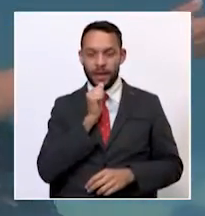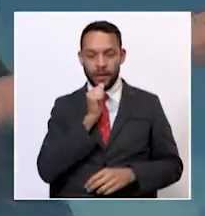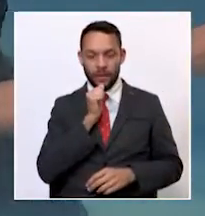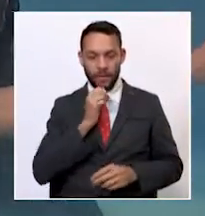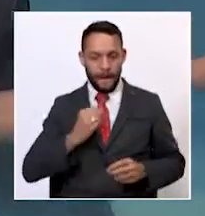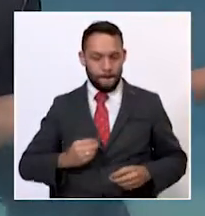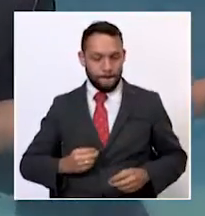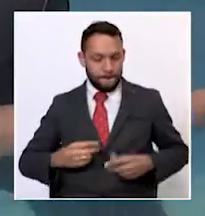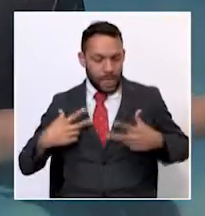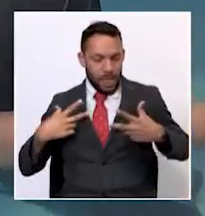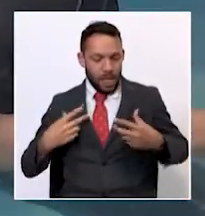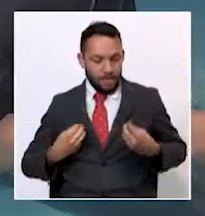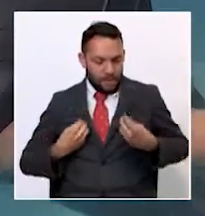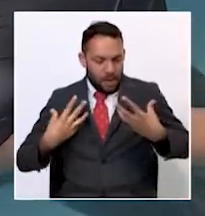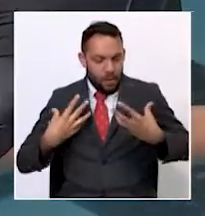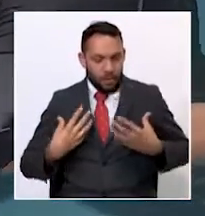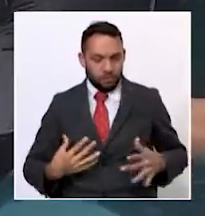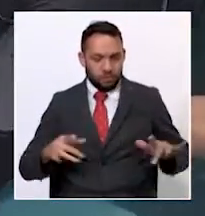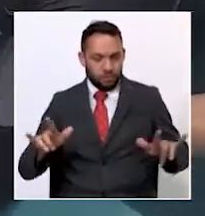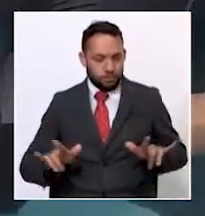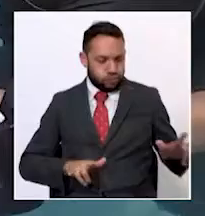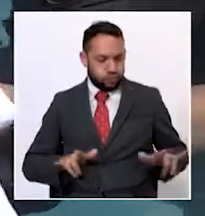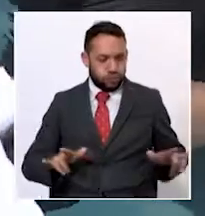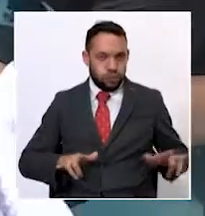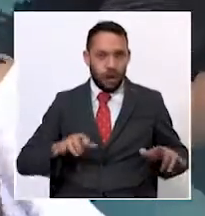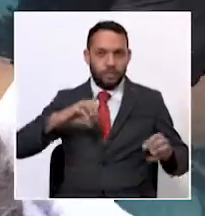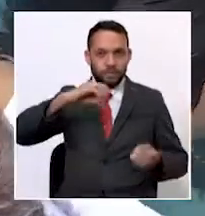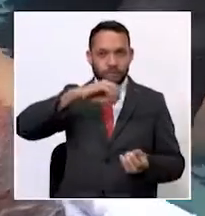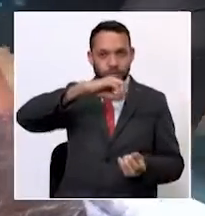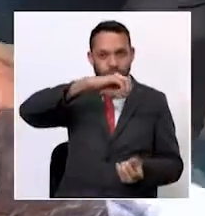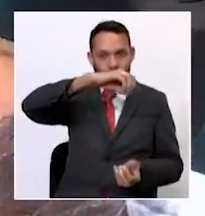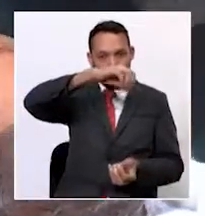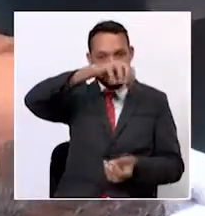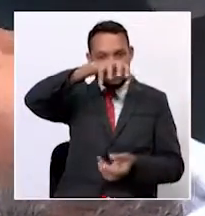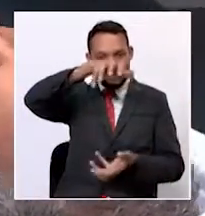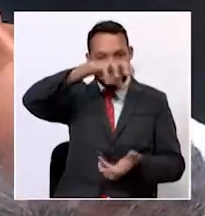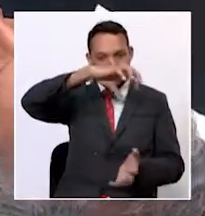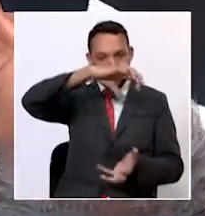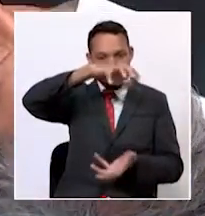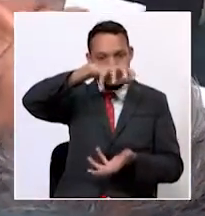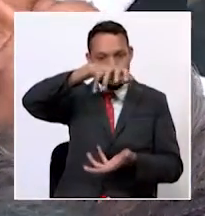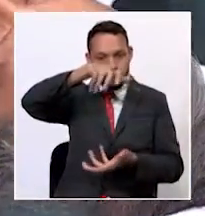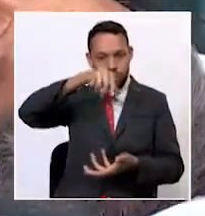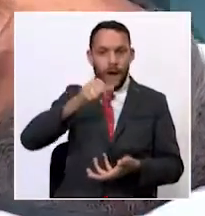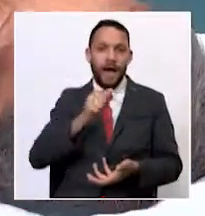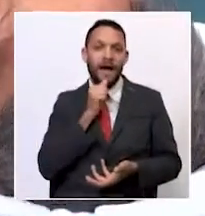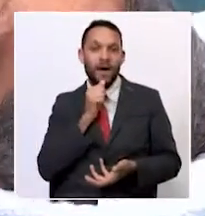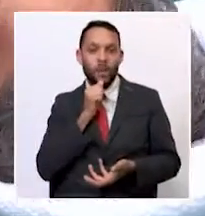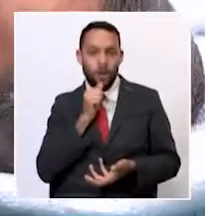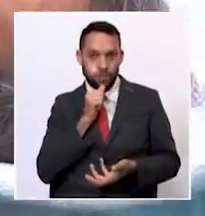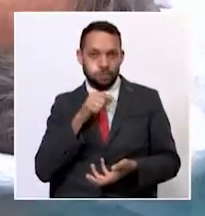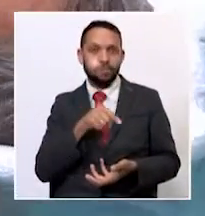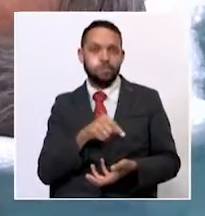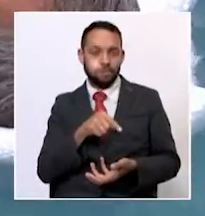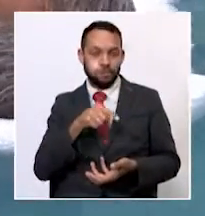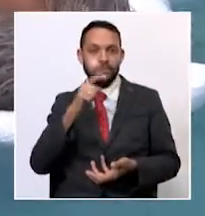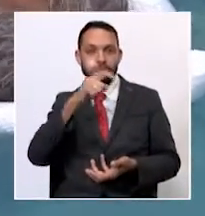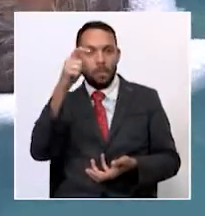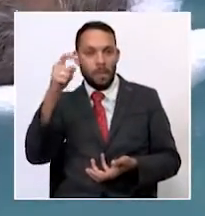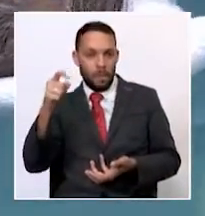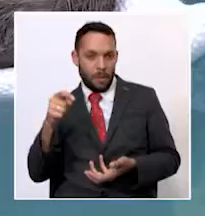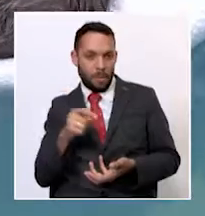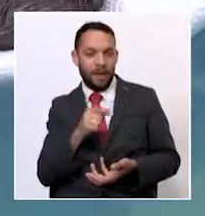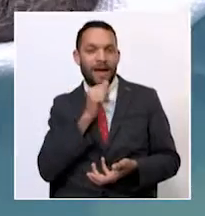vida, la Tierra tiene vida porque existe el agua, el planeta Tierra es un planeta de agua. Y, por